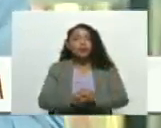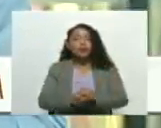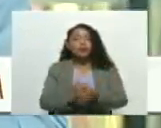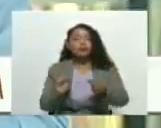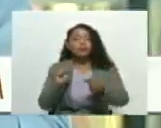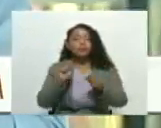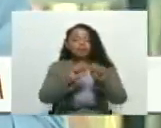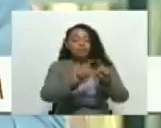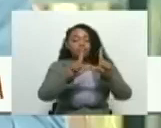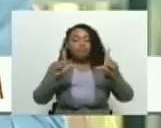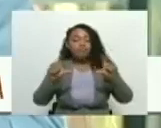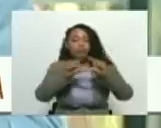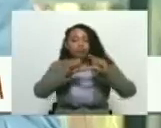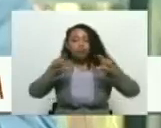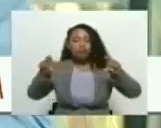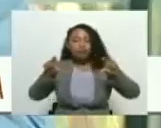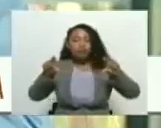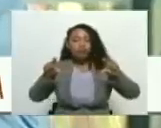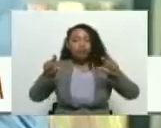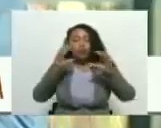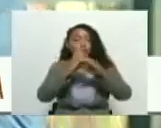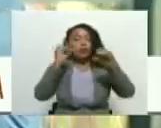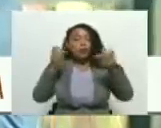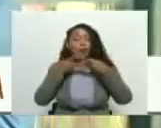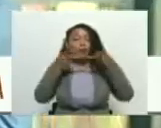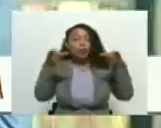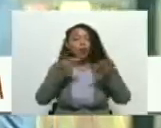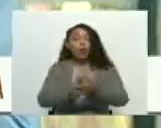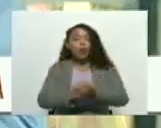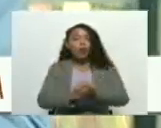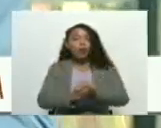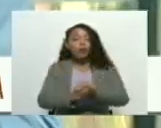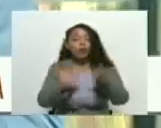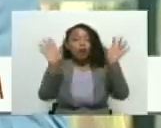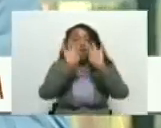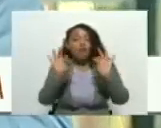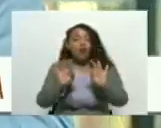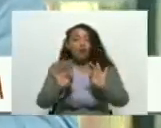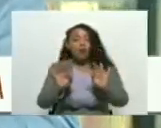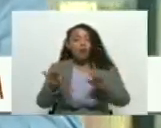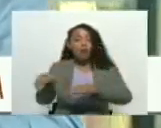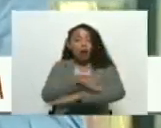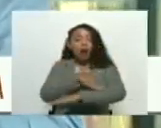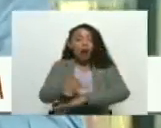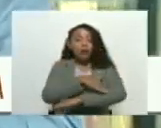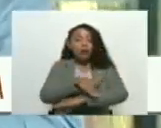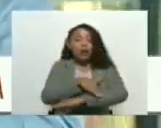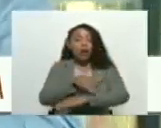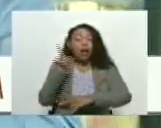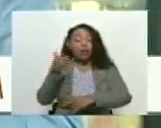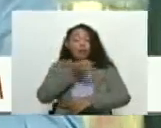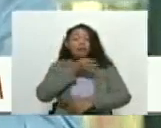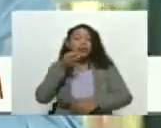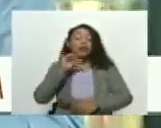empezando por los transportes públicos de tipo urbano. Eso es una excelente noticia, pero